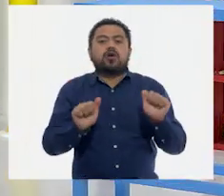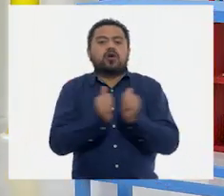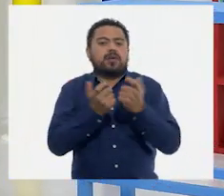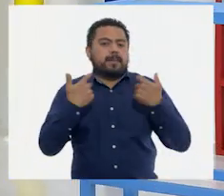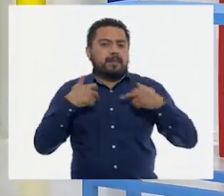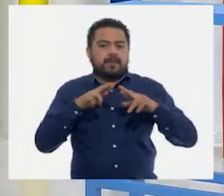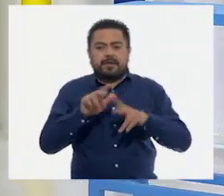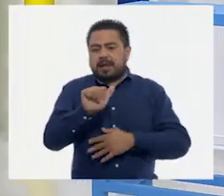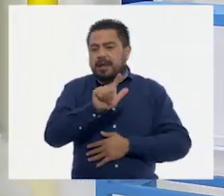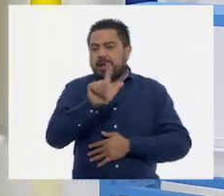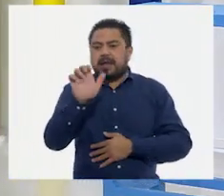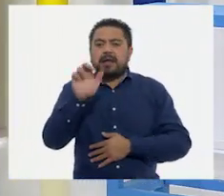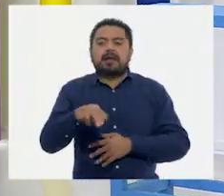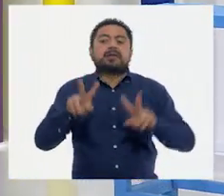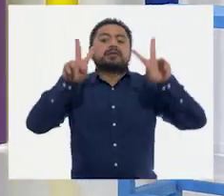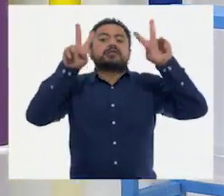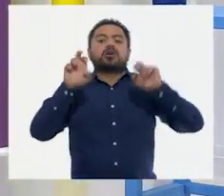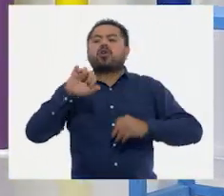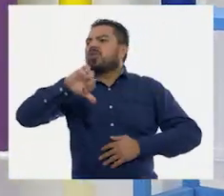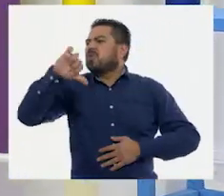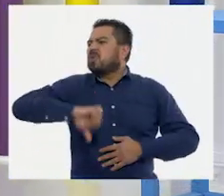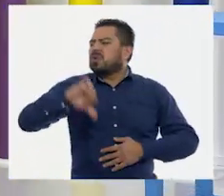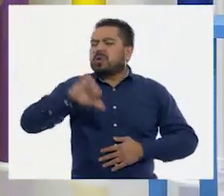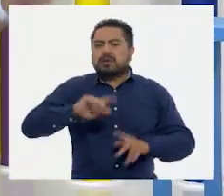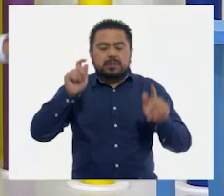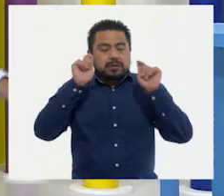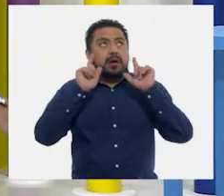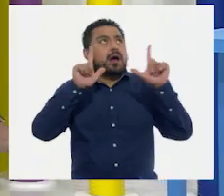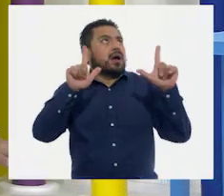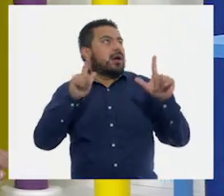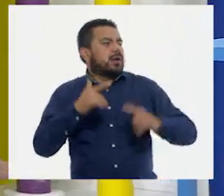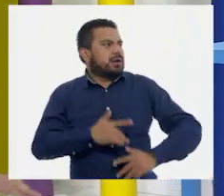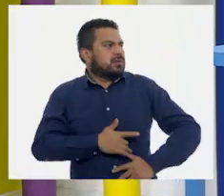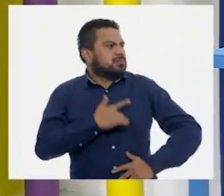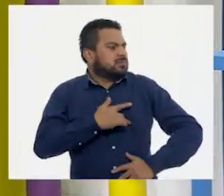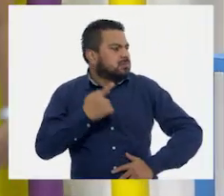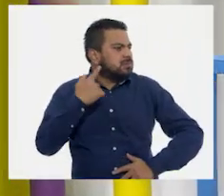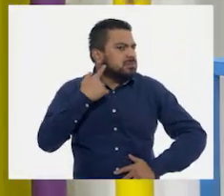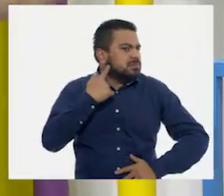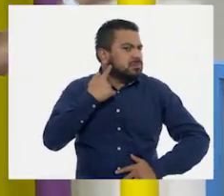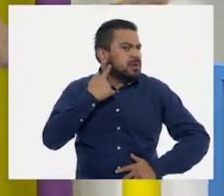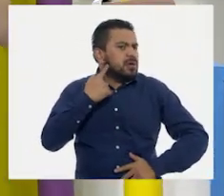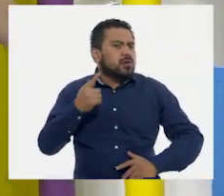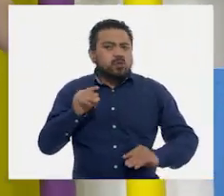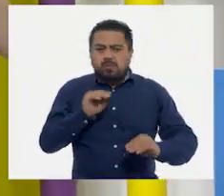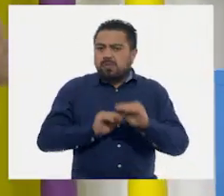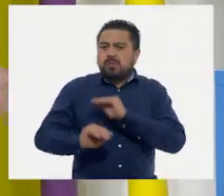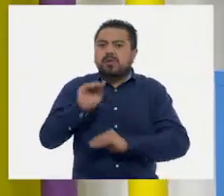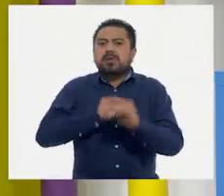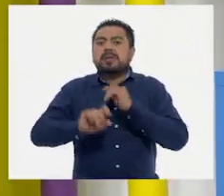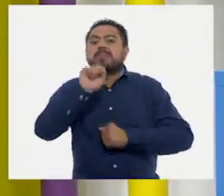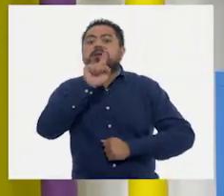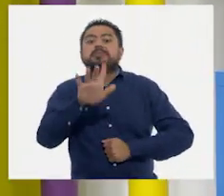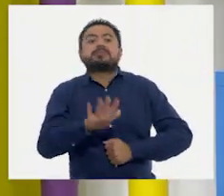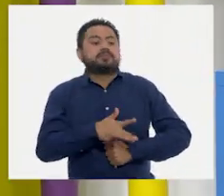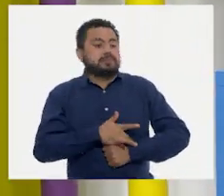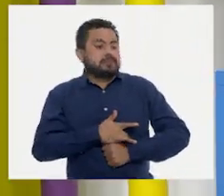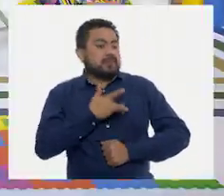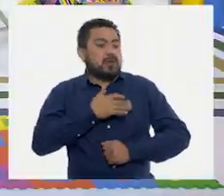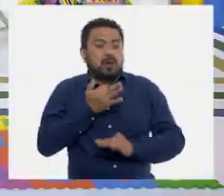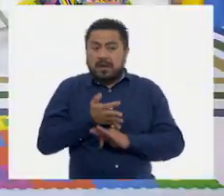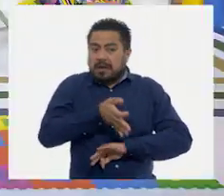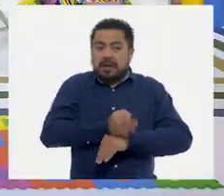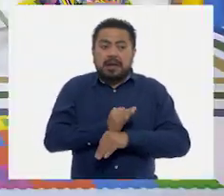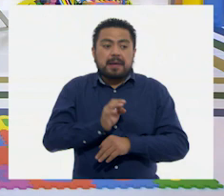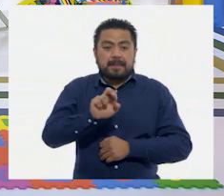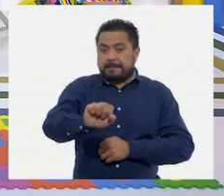profe Alan. El tema de hoy es despertar sonidos y movimientos. ¿Qué les parece?